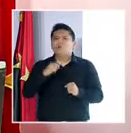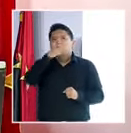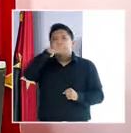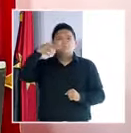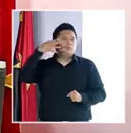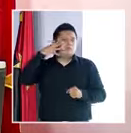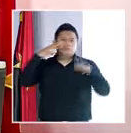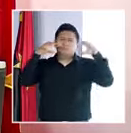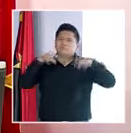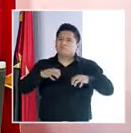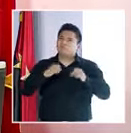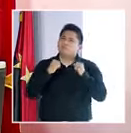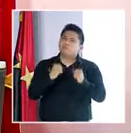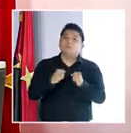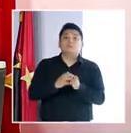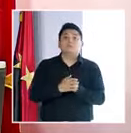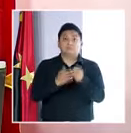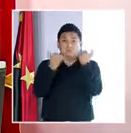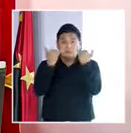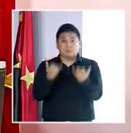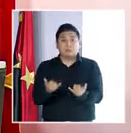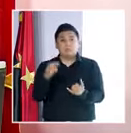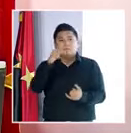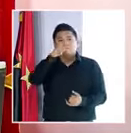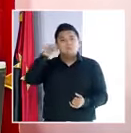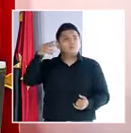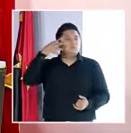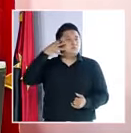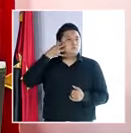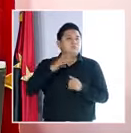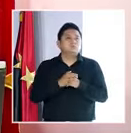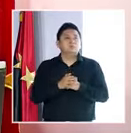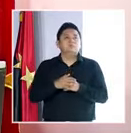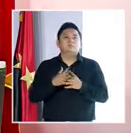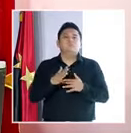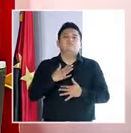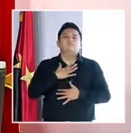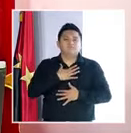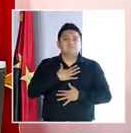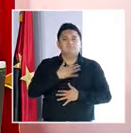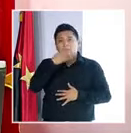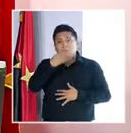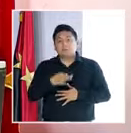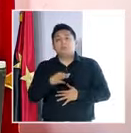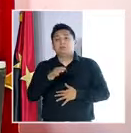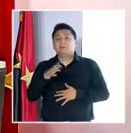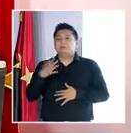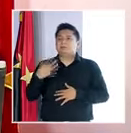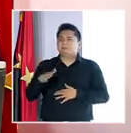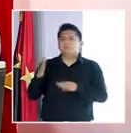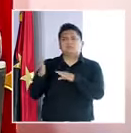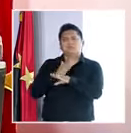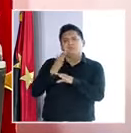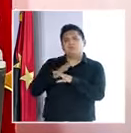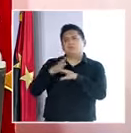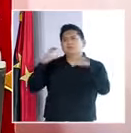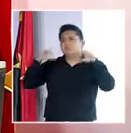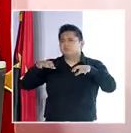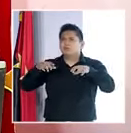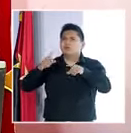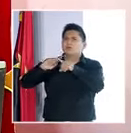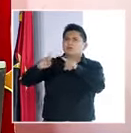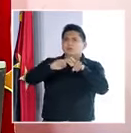de Santander. Hoy el norte de Santander está en calamidad pública por las afectaciones en